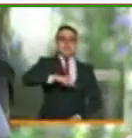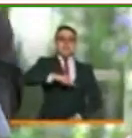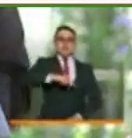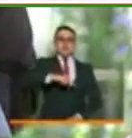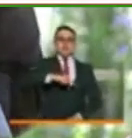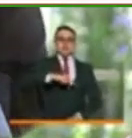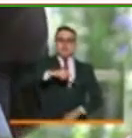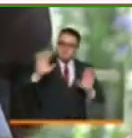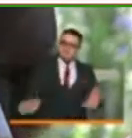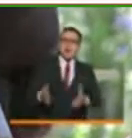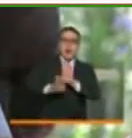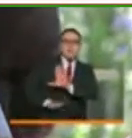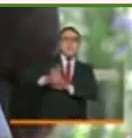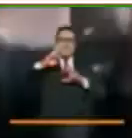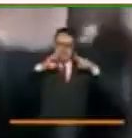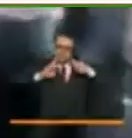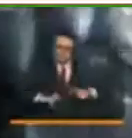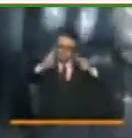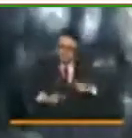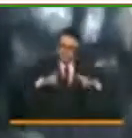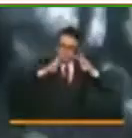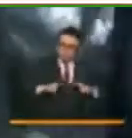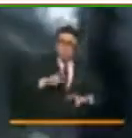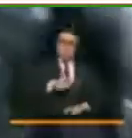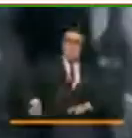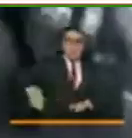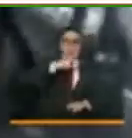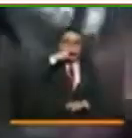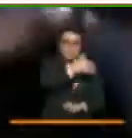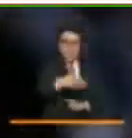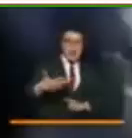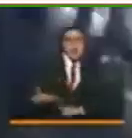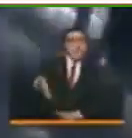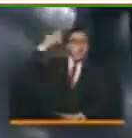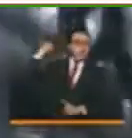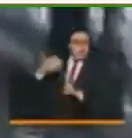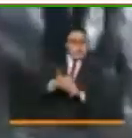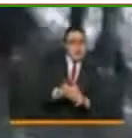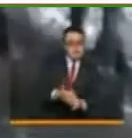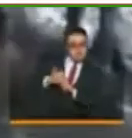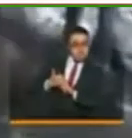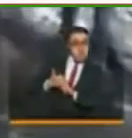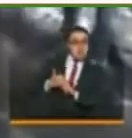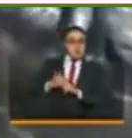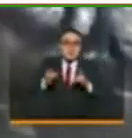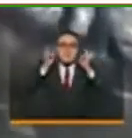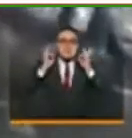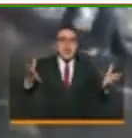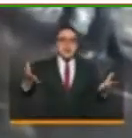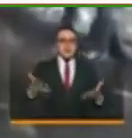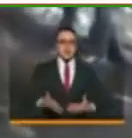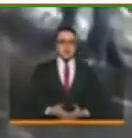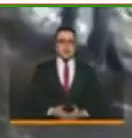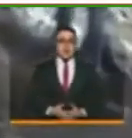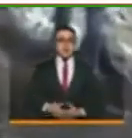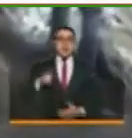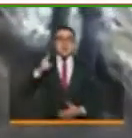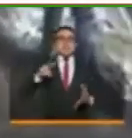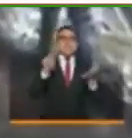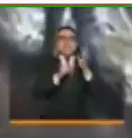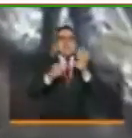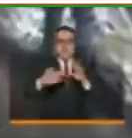avance en las investigaciones de ese reclutamiento de menores, que es en sí mismo una forma de